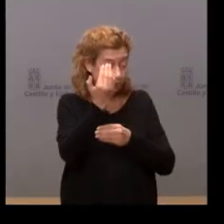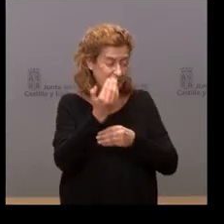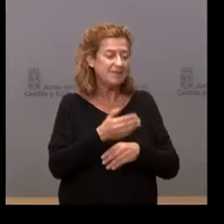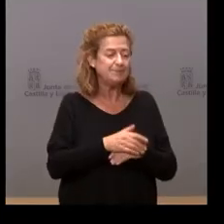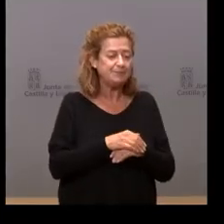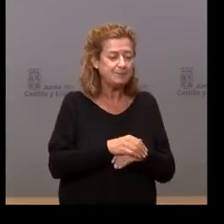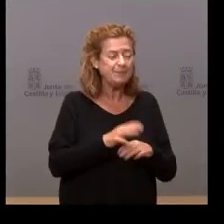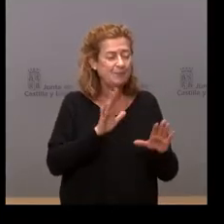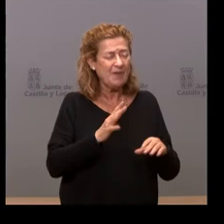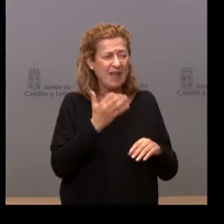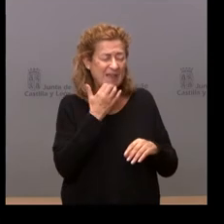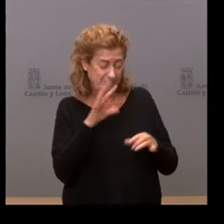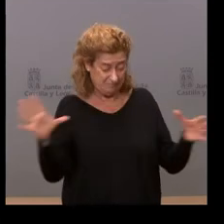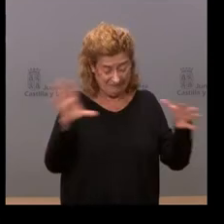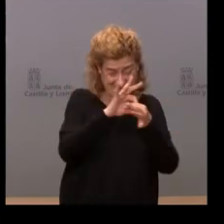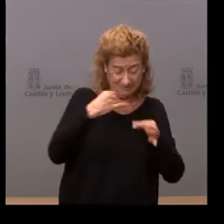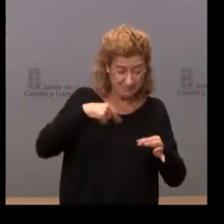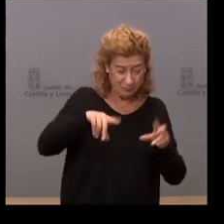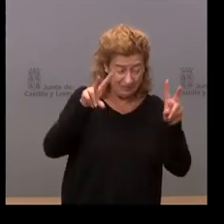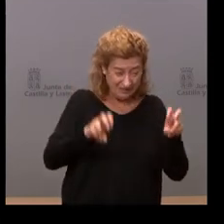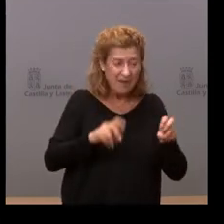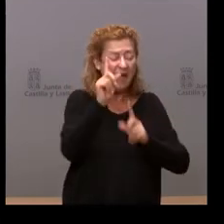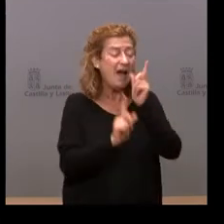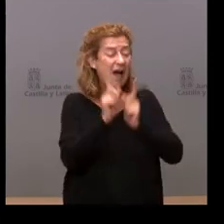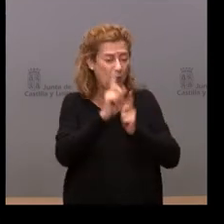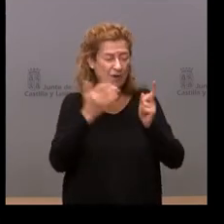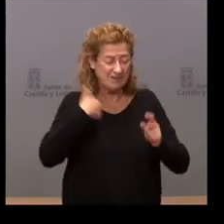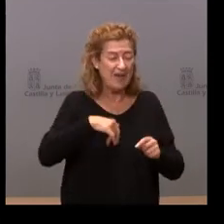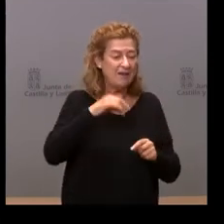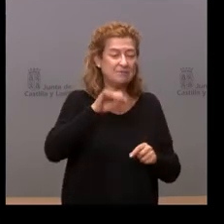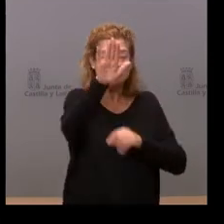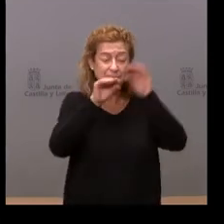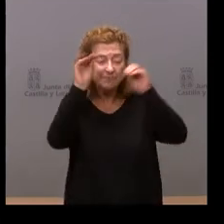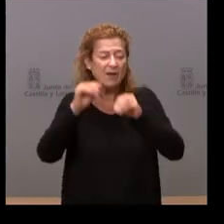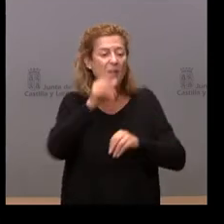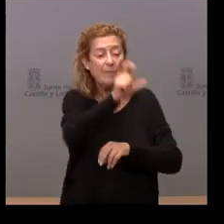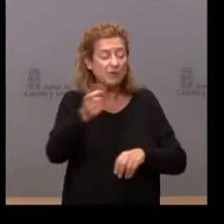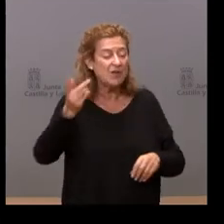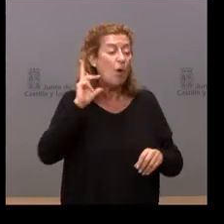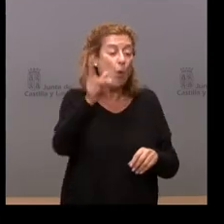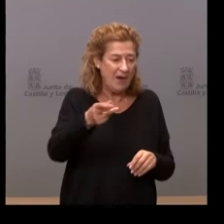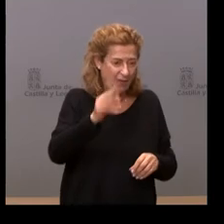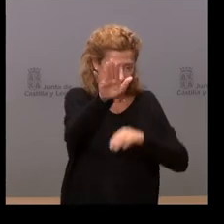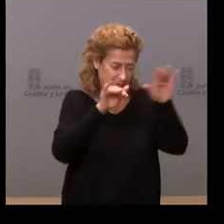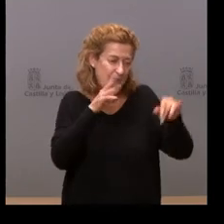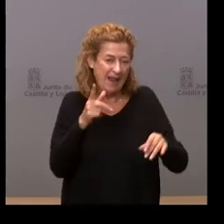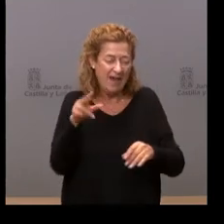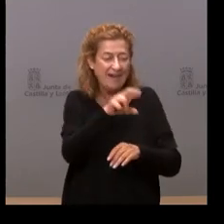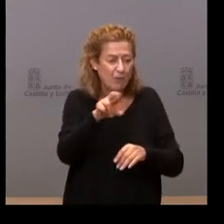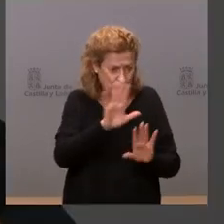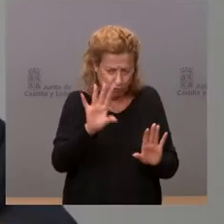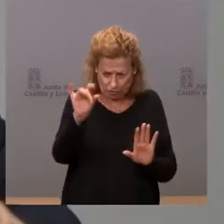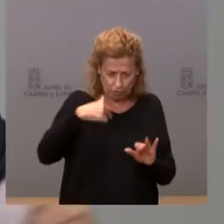acordé un poco a esto alguna comunidad ya ha recurrido a personal jubilado para reforzar su sanidad pública lo que no sé si los tenemos nosotros